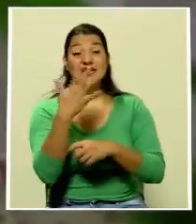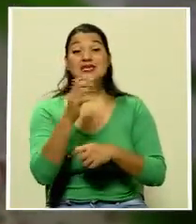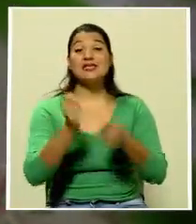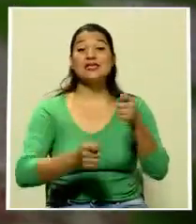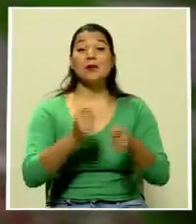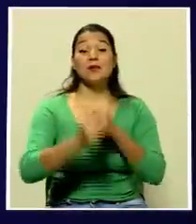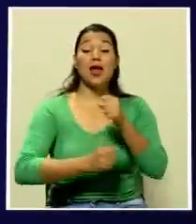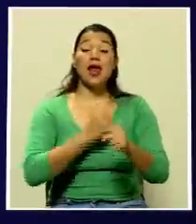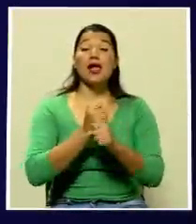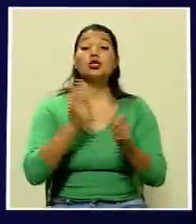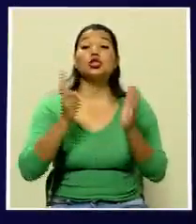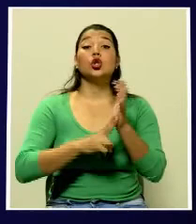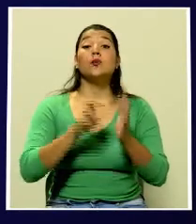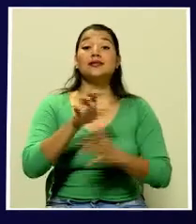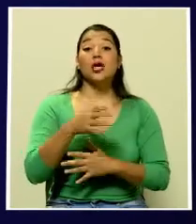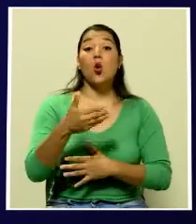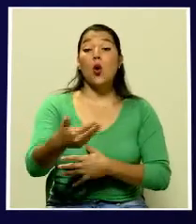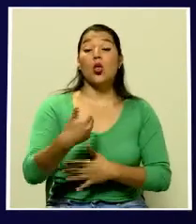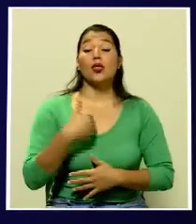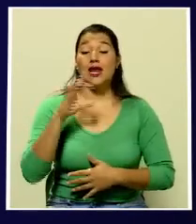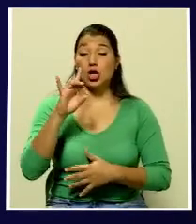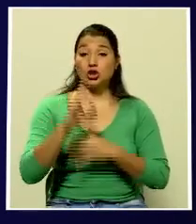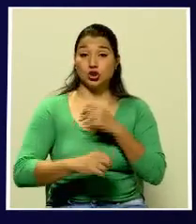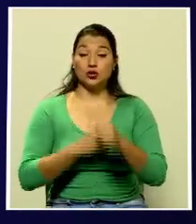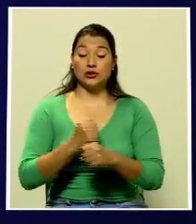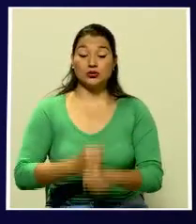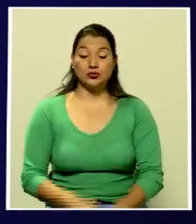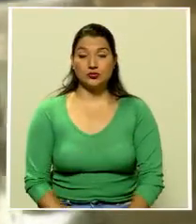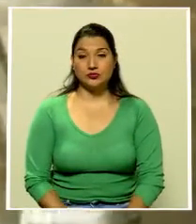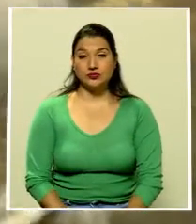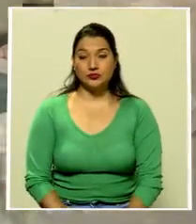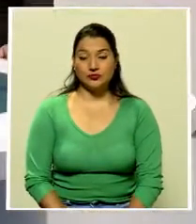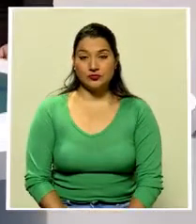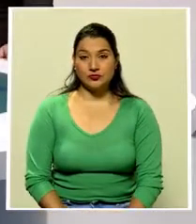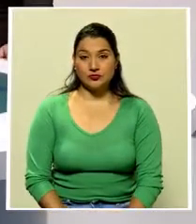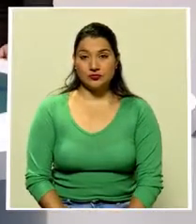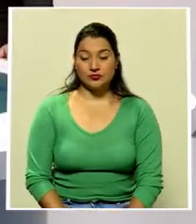del 2005 a la edad de 8 años.